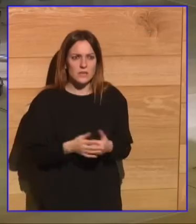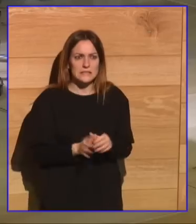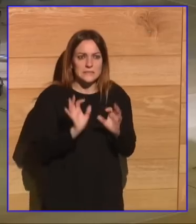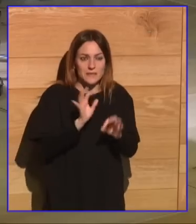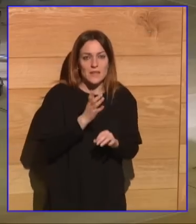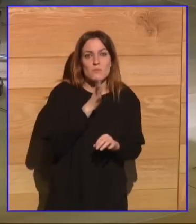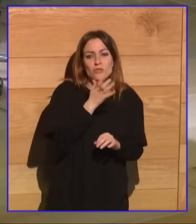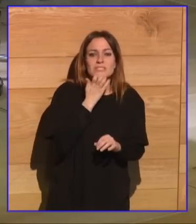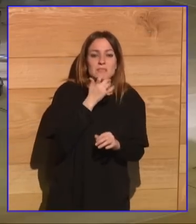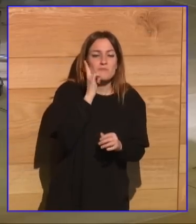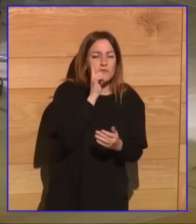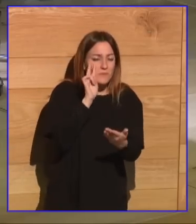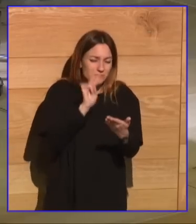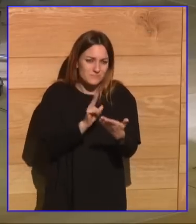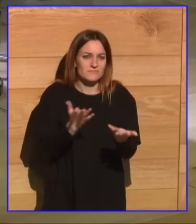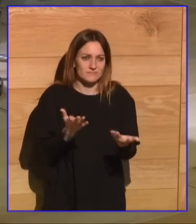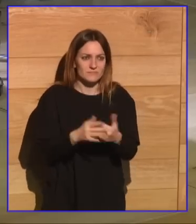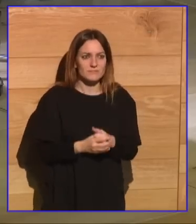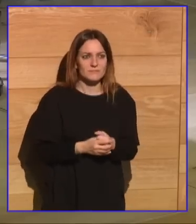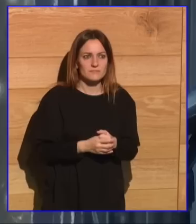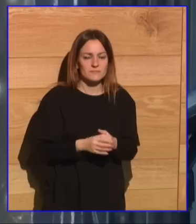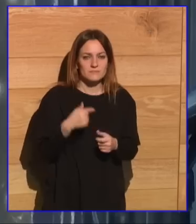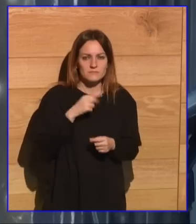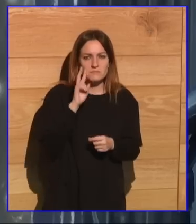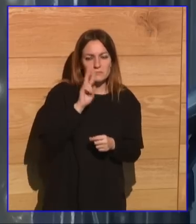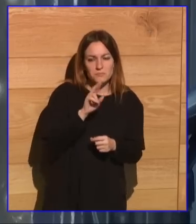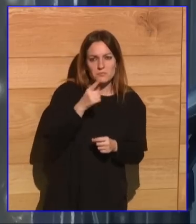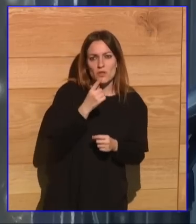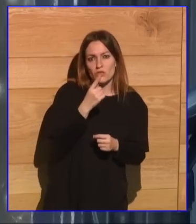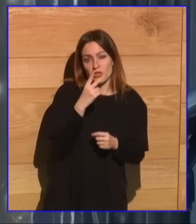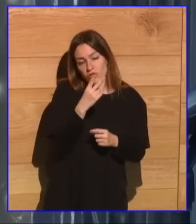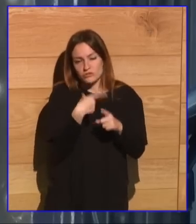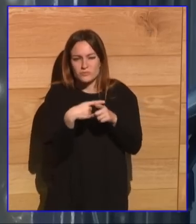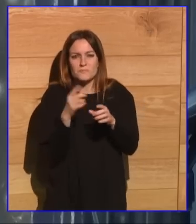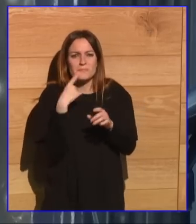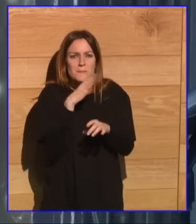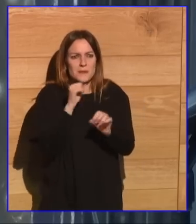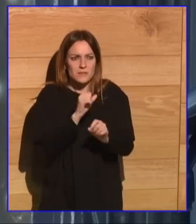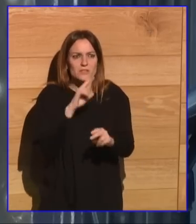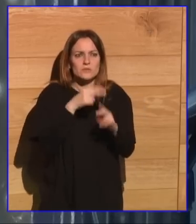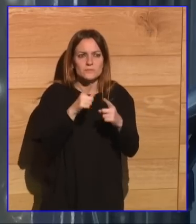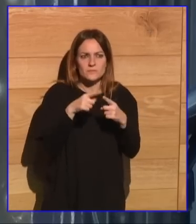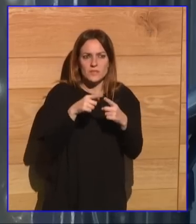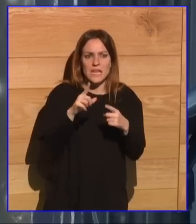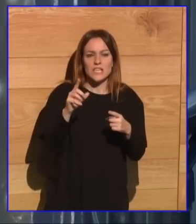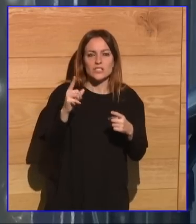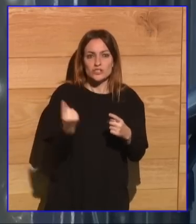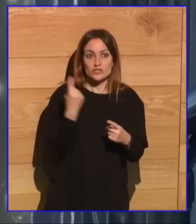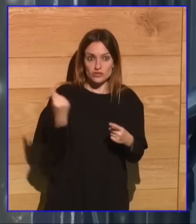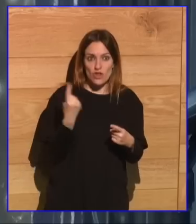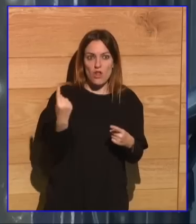va a ver el móvil. O se va a ver... Curiosamente, 2 obras estupendas. Una es Lando, que no sé si habéis visto... Solo,